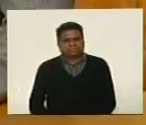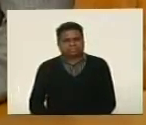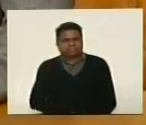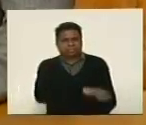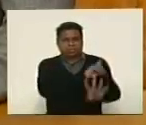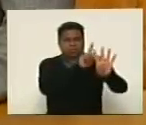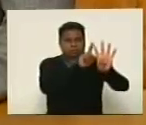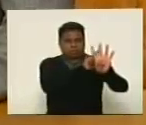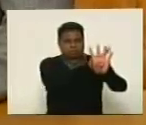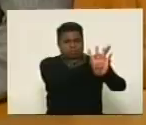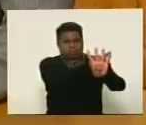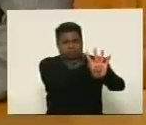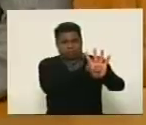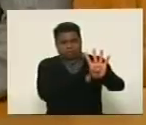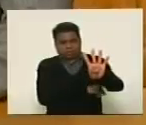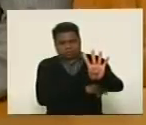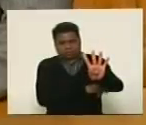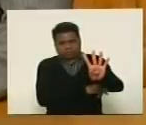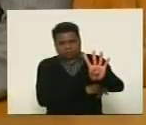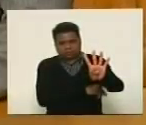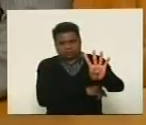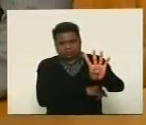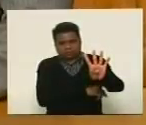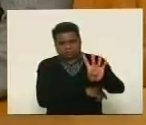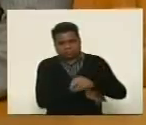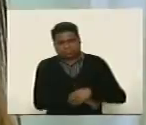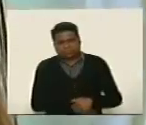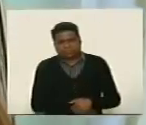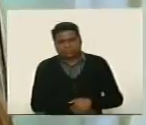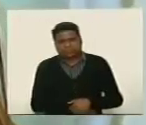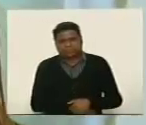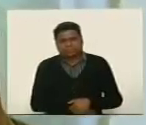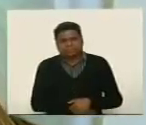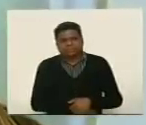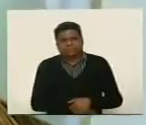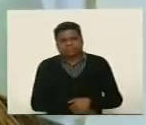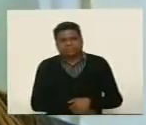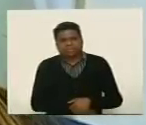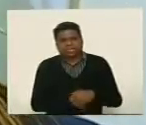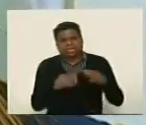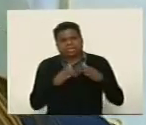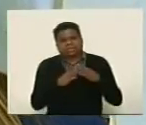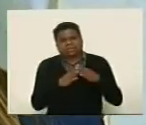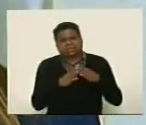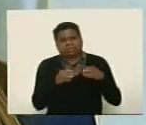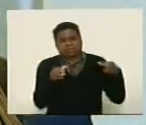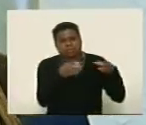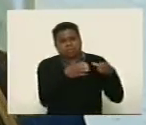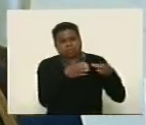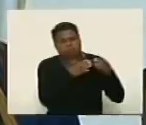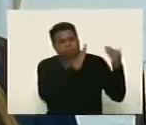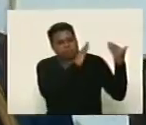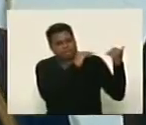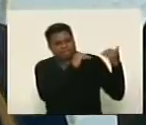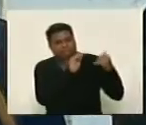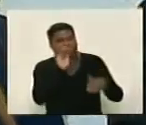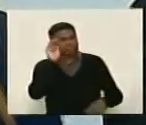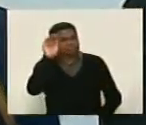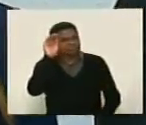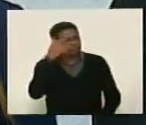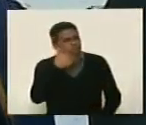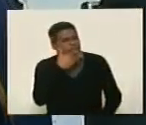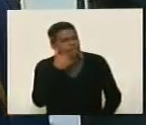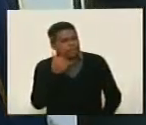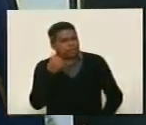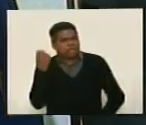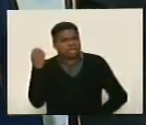Cuarto, ratificar la convicción esperanzadora de esta Asamblea Nacional Constituyente, que